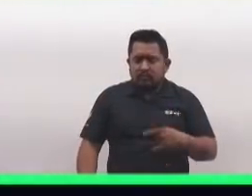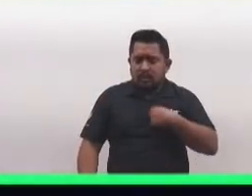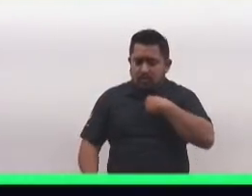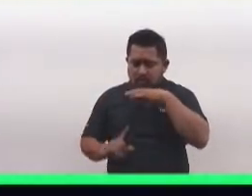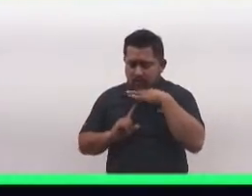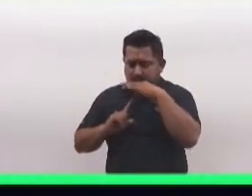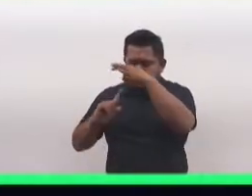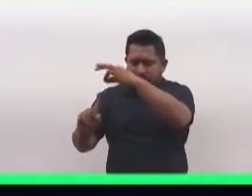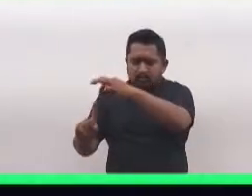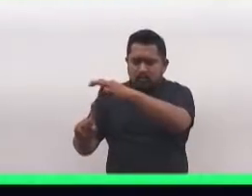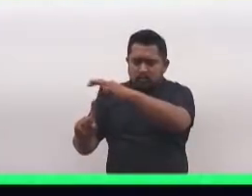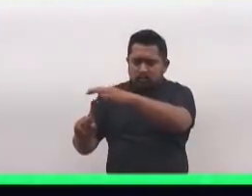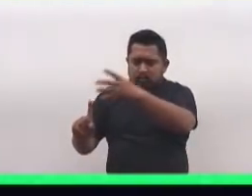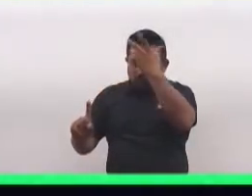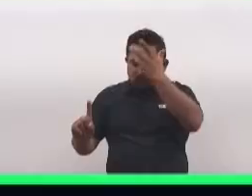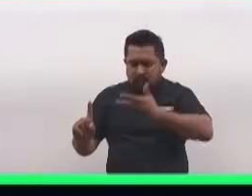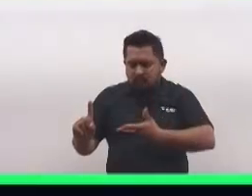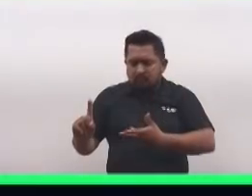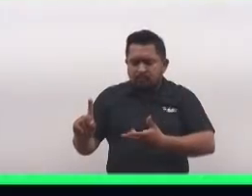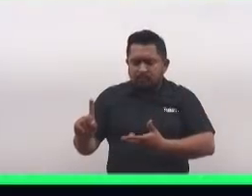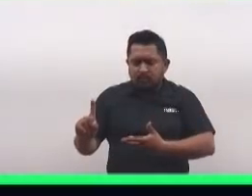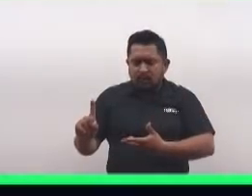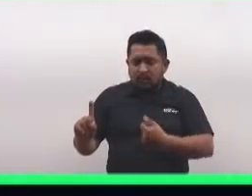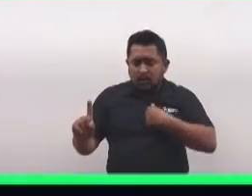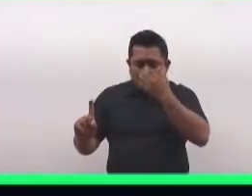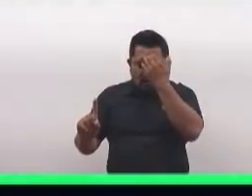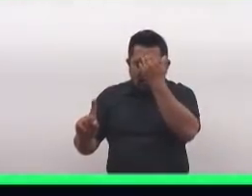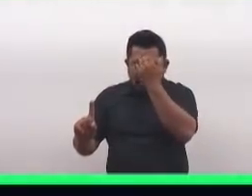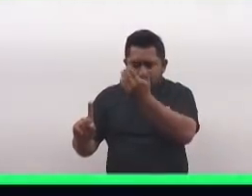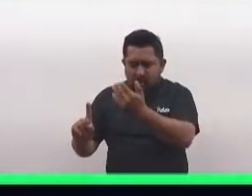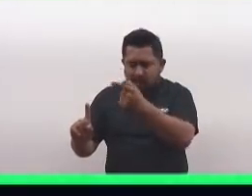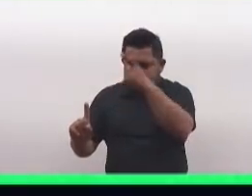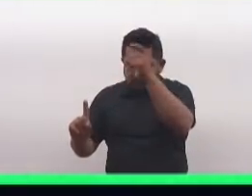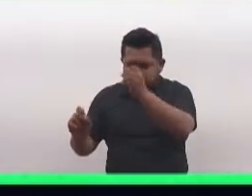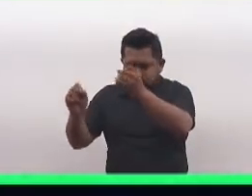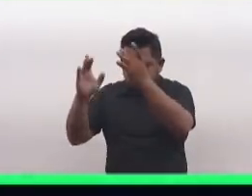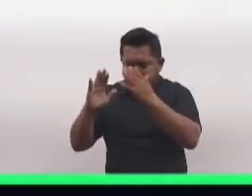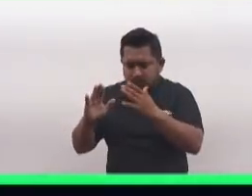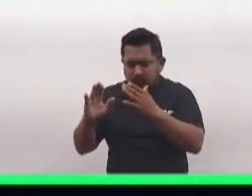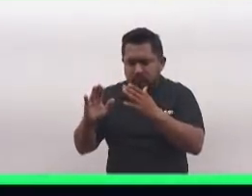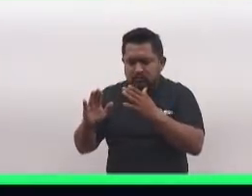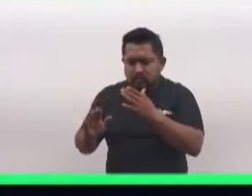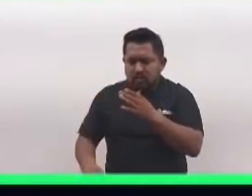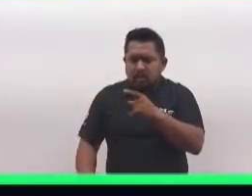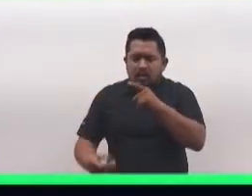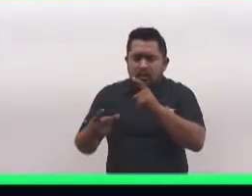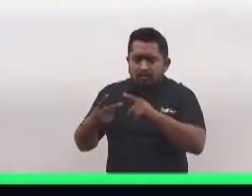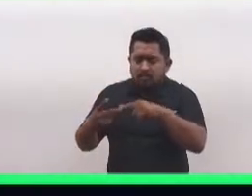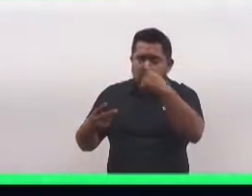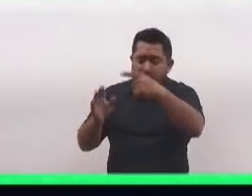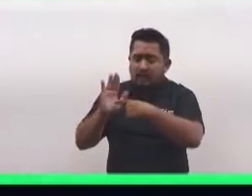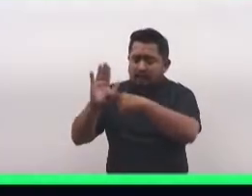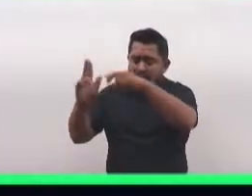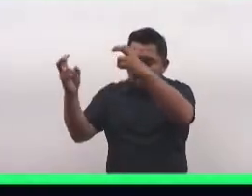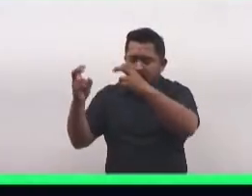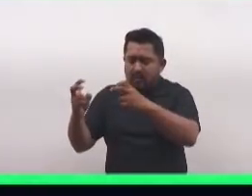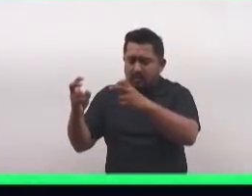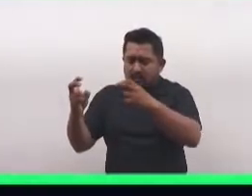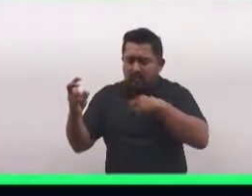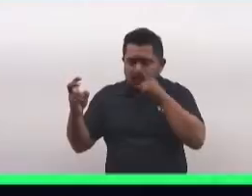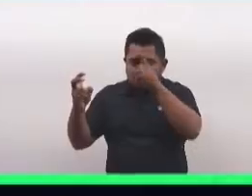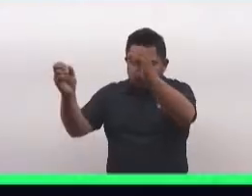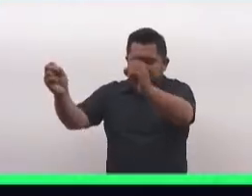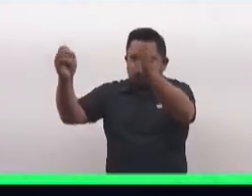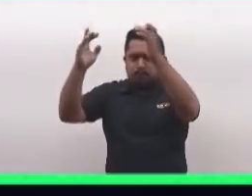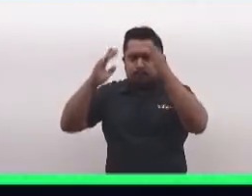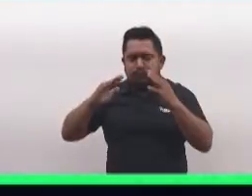obedecer posición a obedecer actúa obedecer promueve obedecer premia